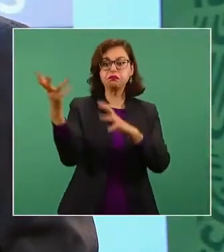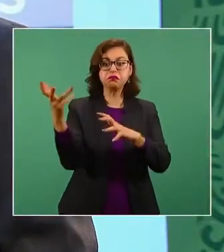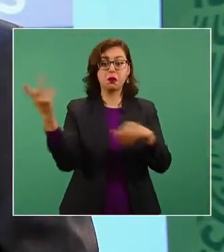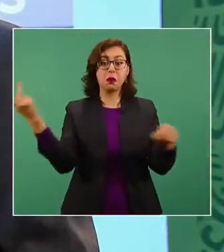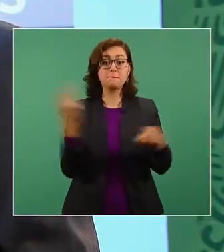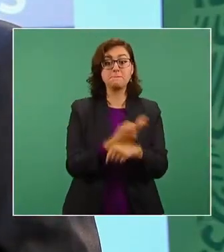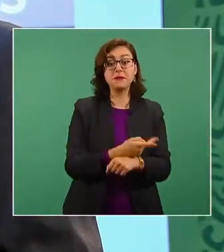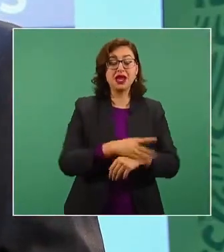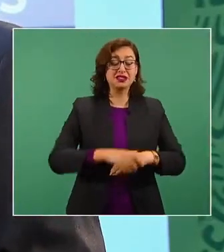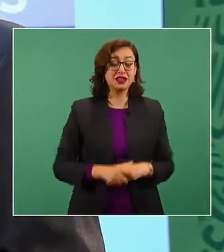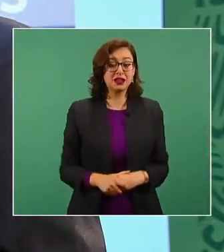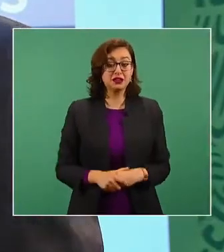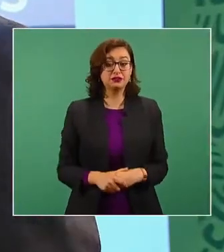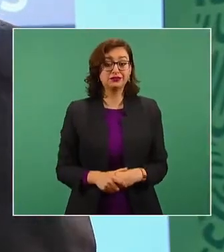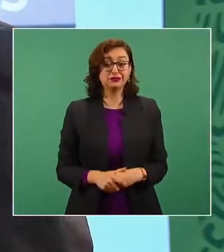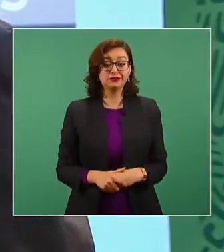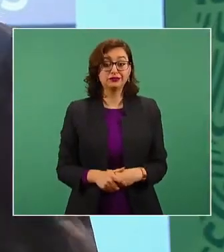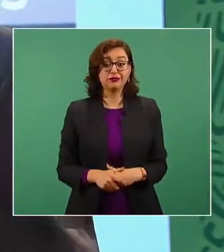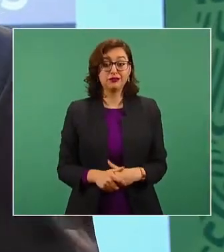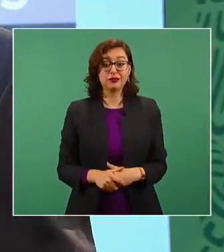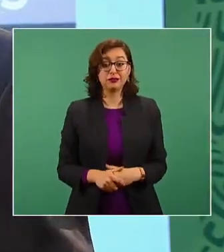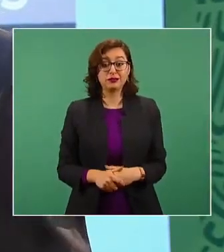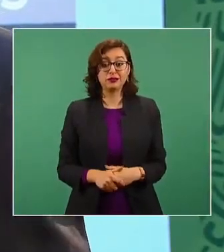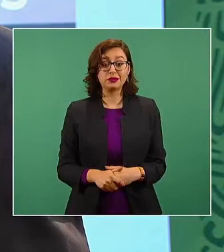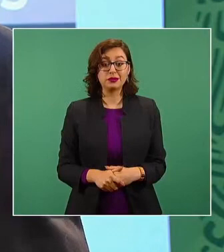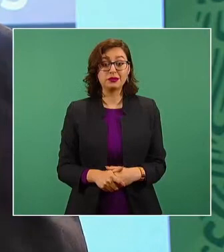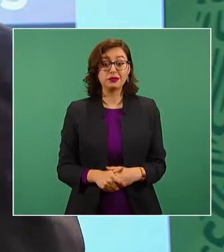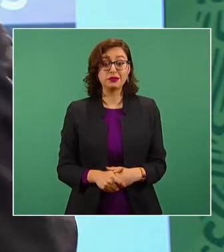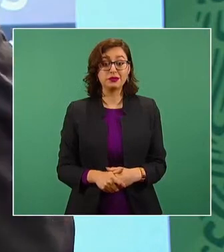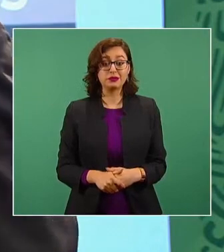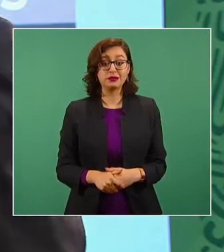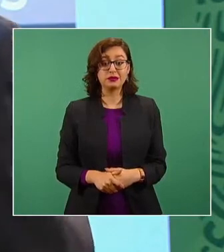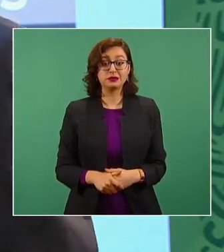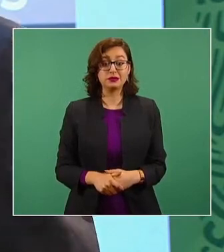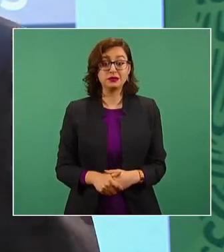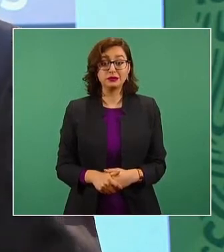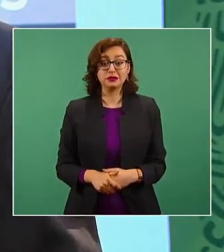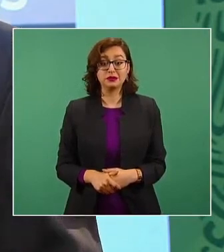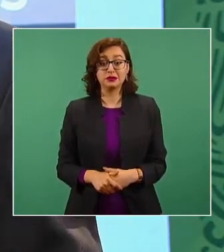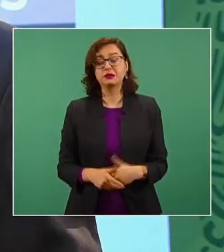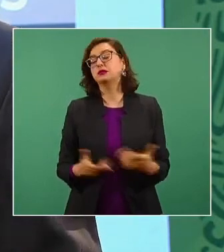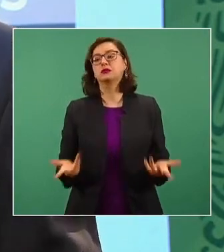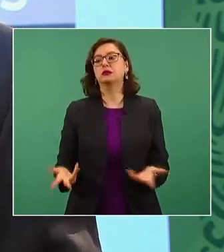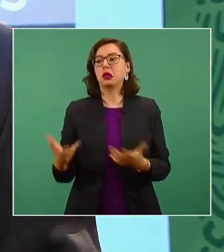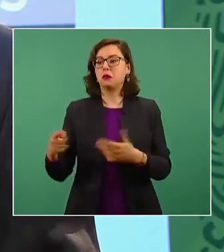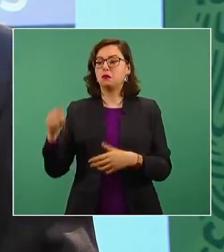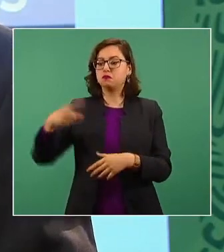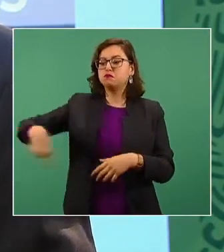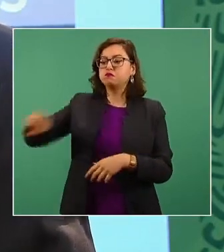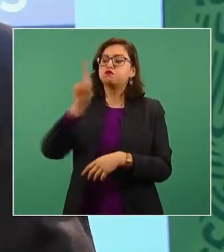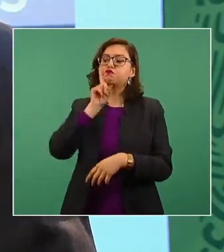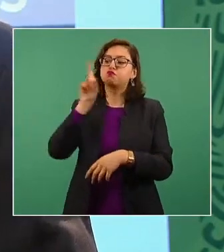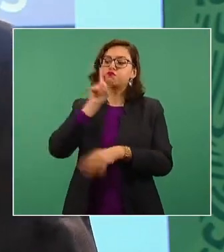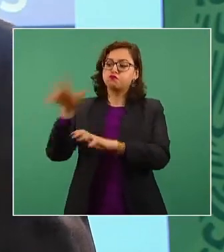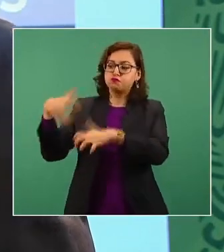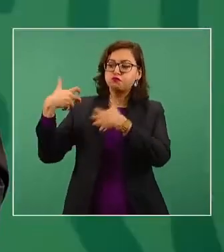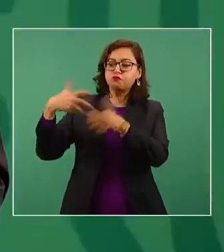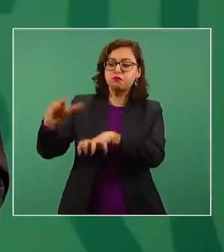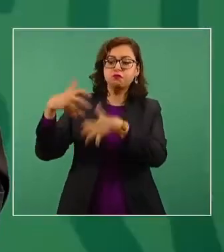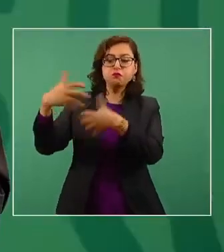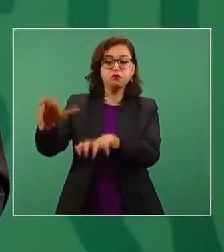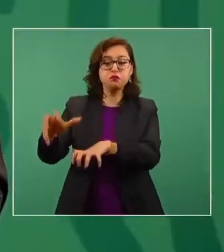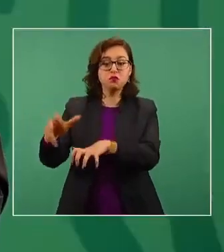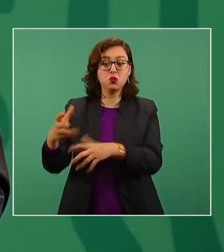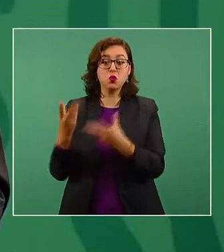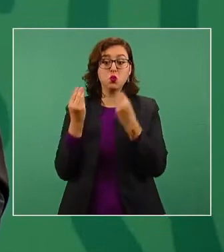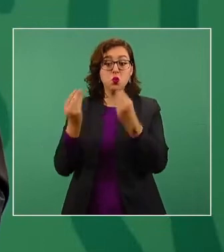muchas mujeres, y en el caso también de otro tipo de movilizaciones,